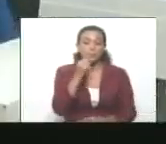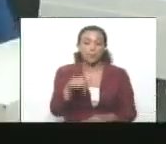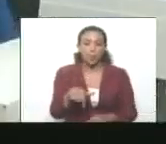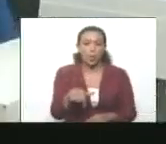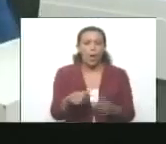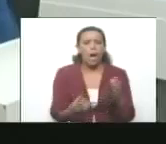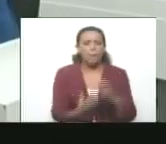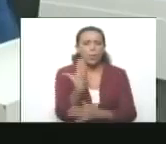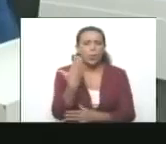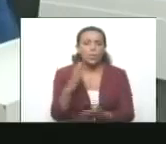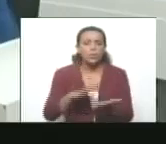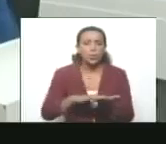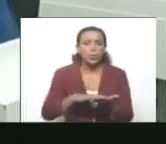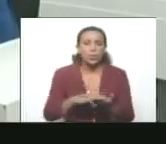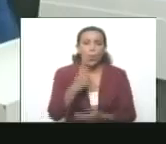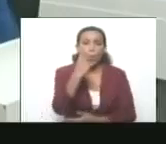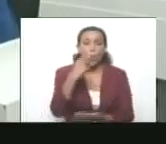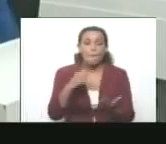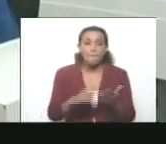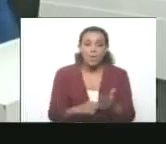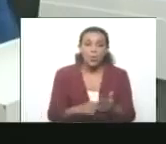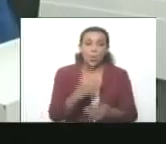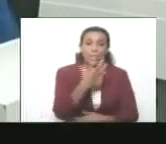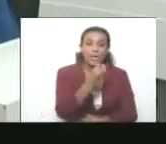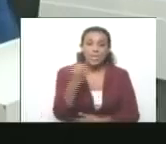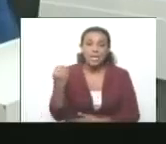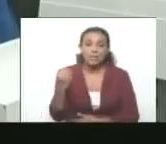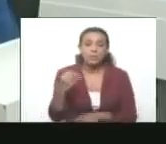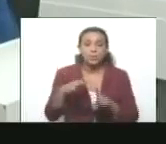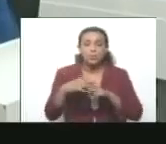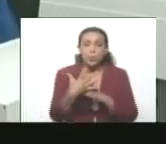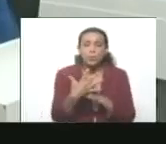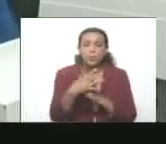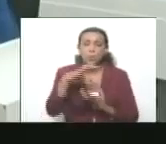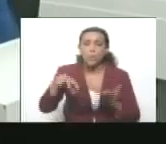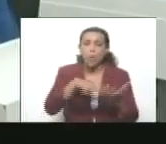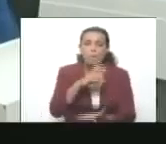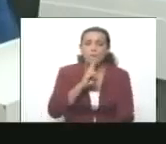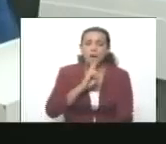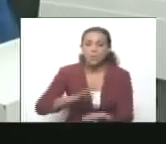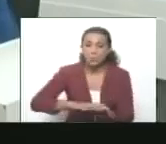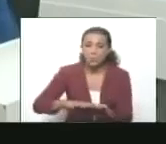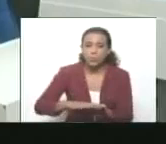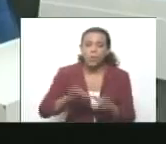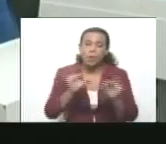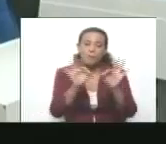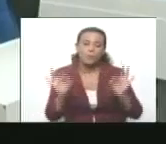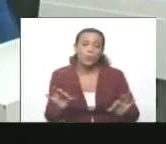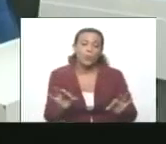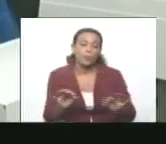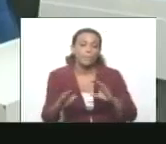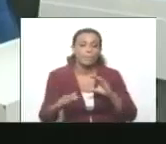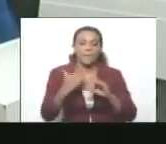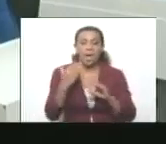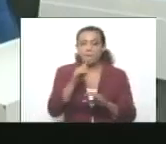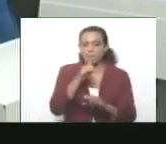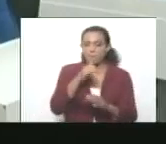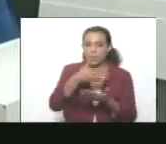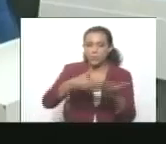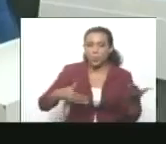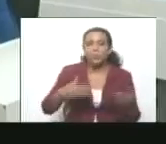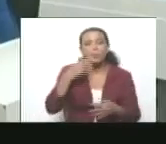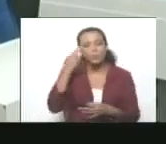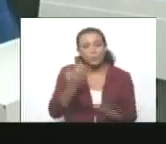mencionaba, la solución de 1.500.000 casos a través de esta herramienta y a través del sistema del 1x10. Del buen gobierno. Como